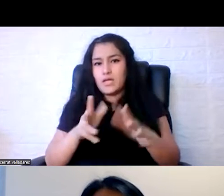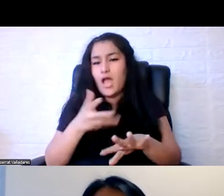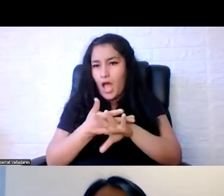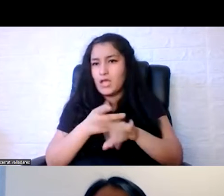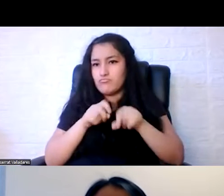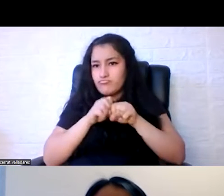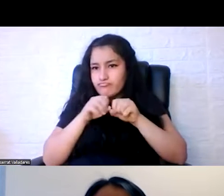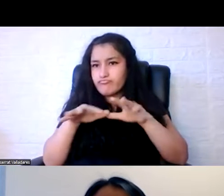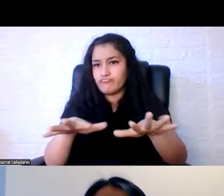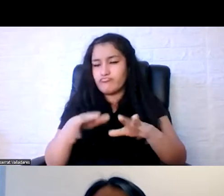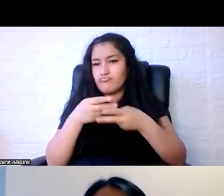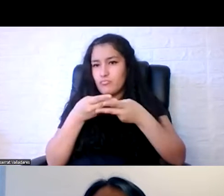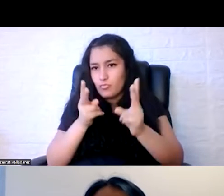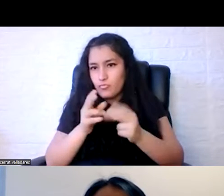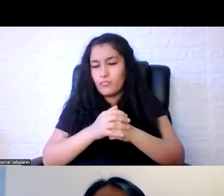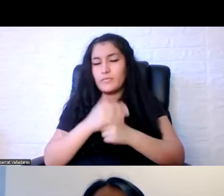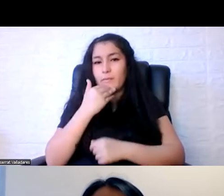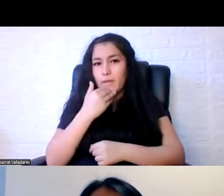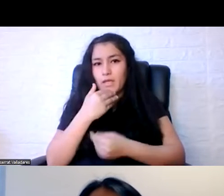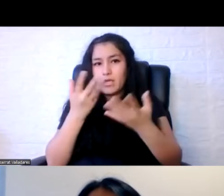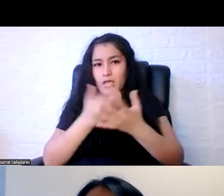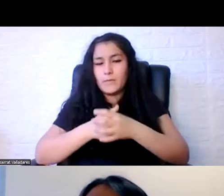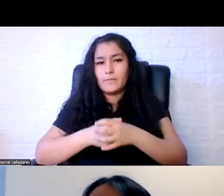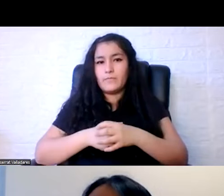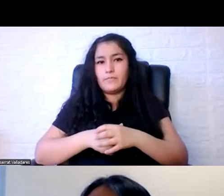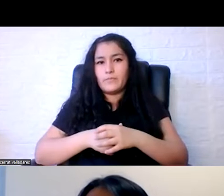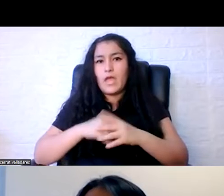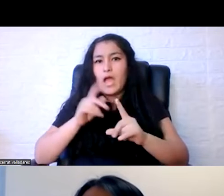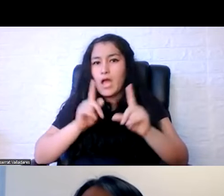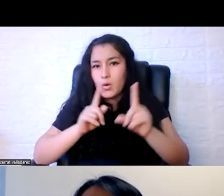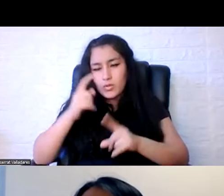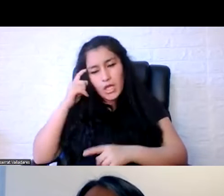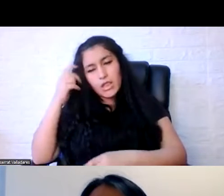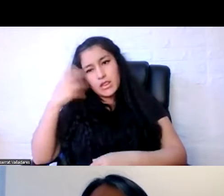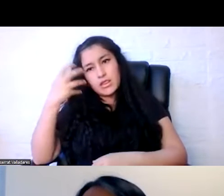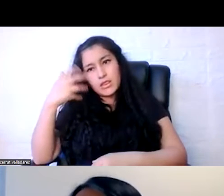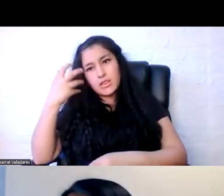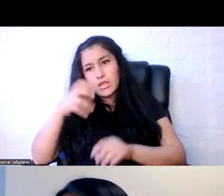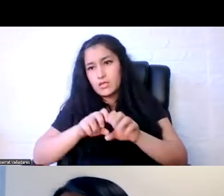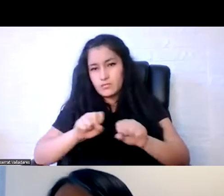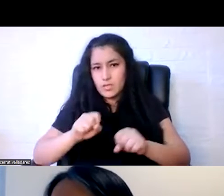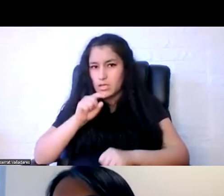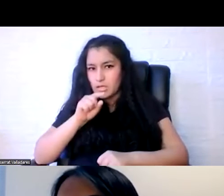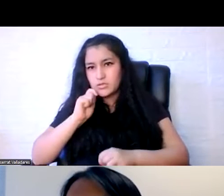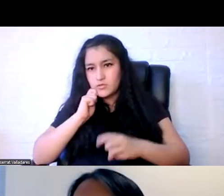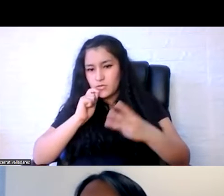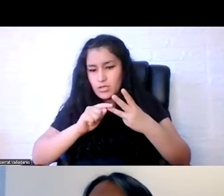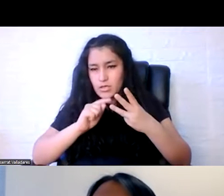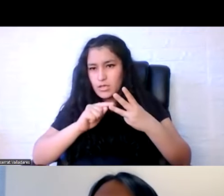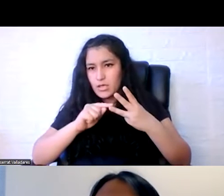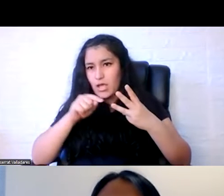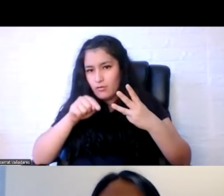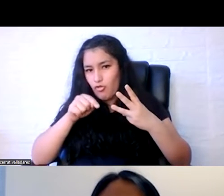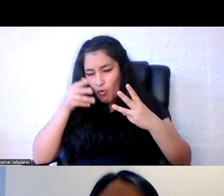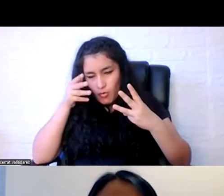y otra académica. Y también algunas reflexiones, y este es el punto en el que me quiero centrar como objeto de la